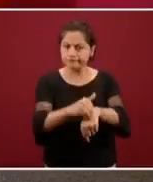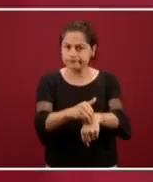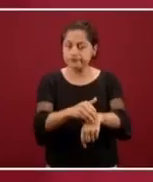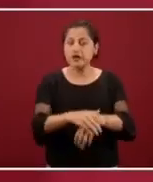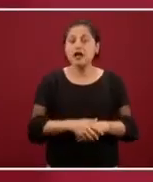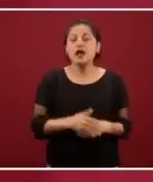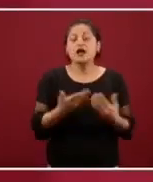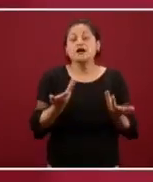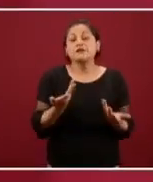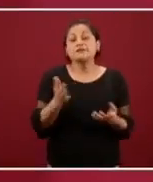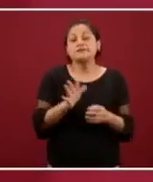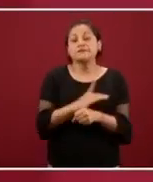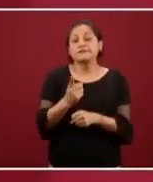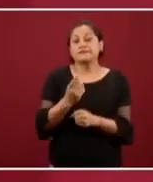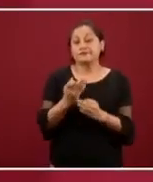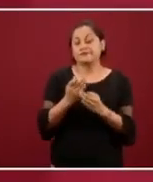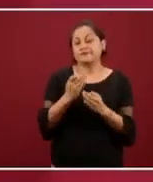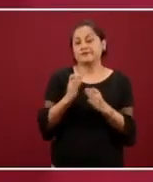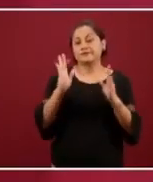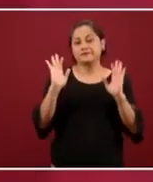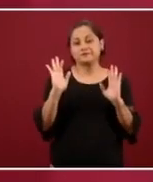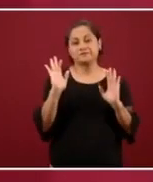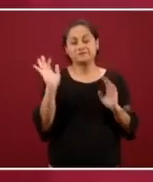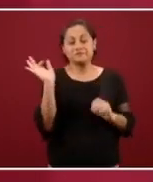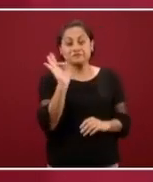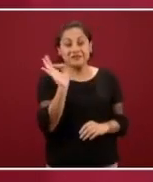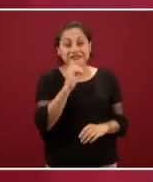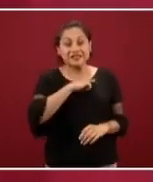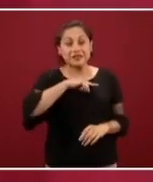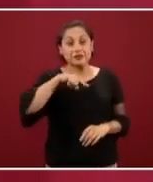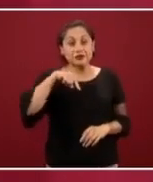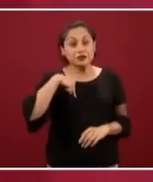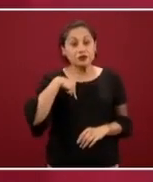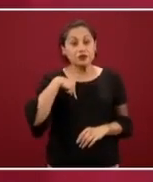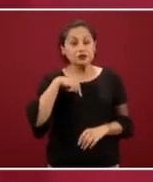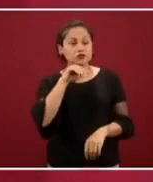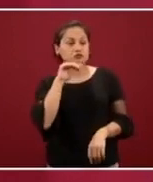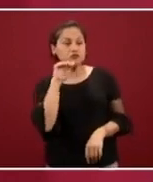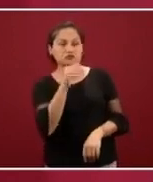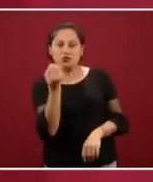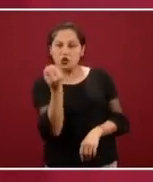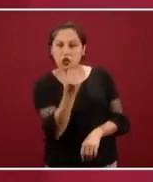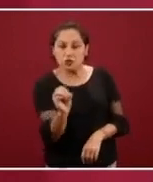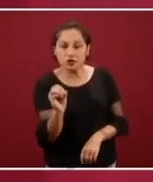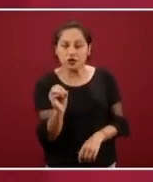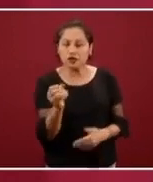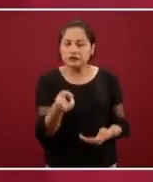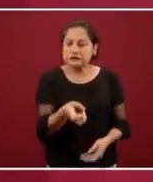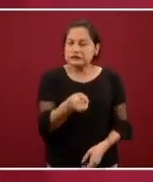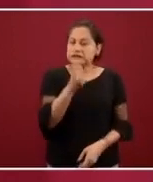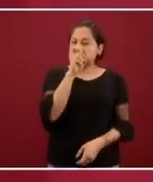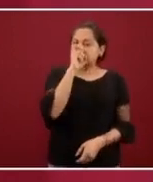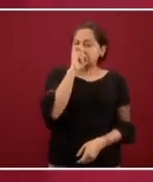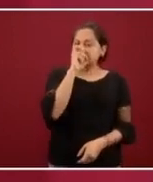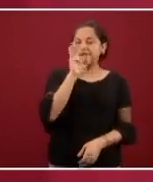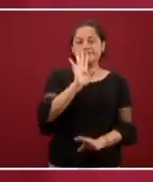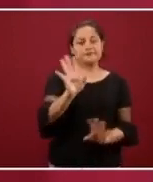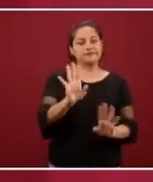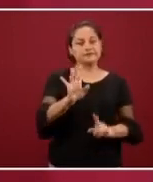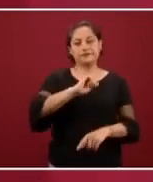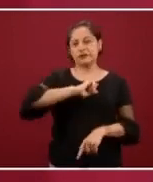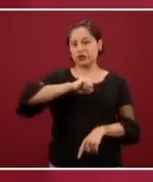de forma obligatoria estaríamos cayendo en un estado diferente, ¿sí? No estamos en un estado de